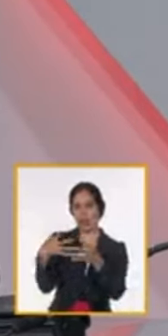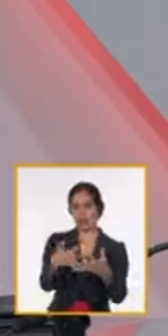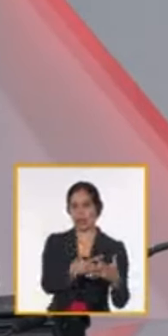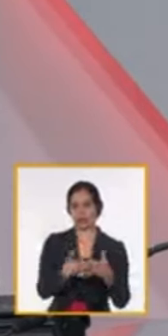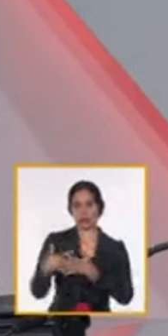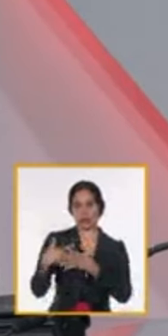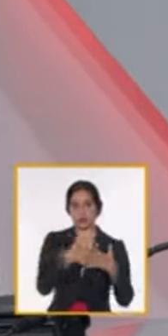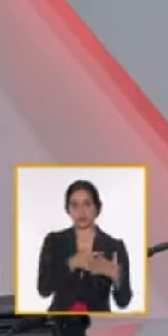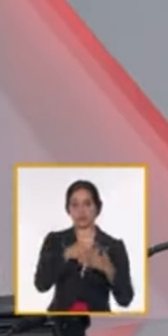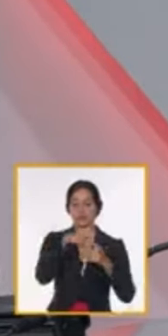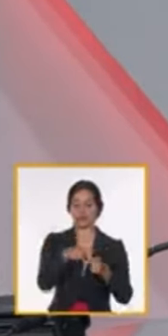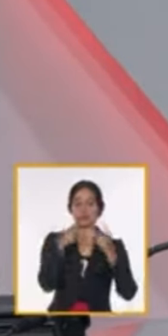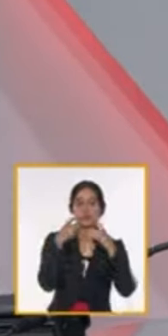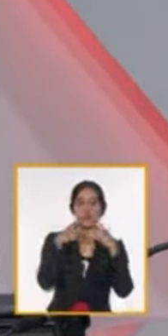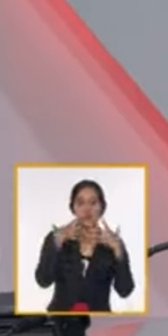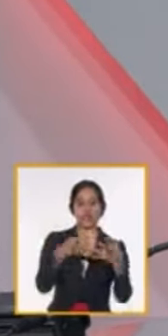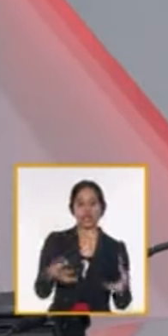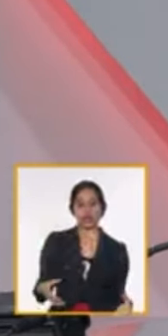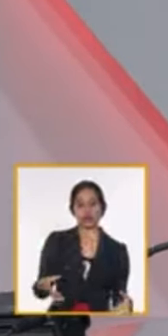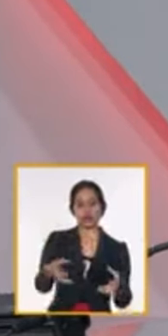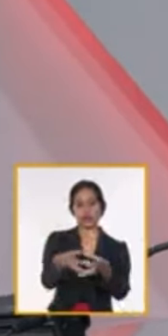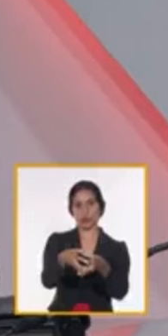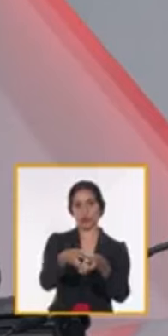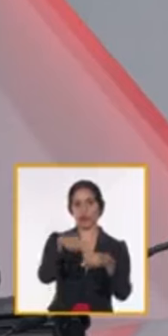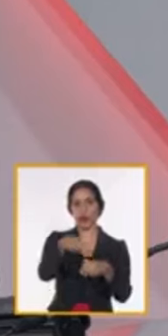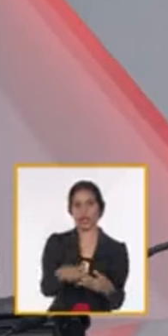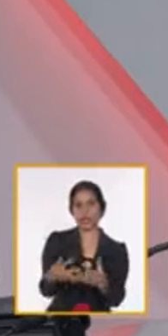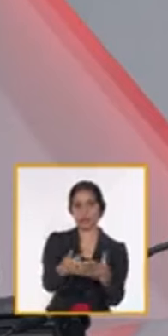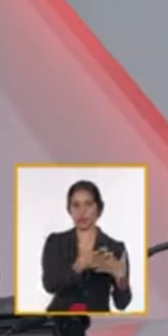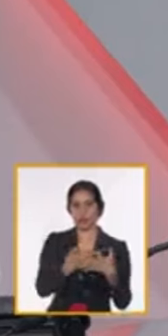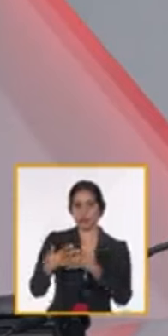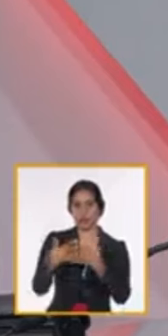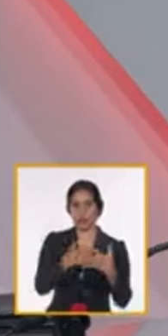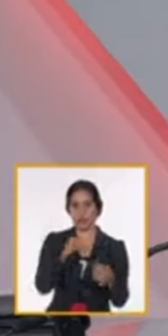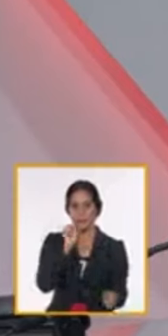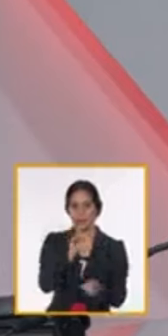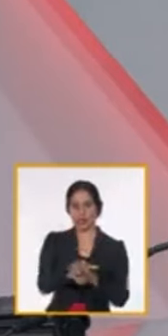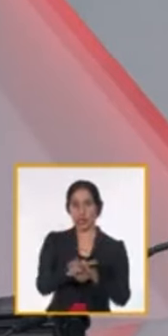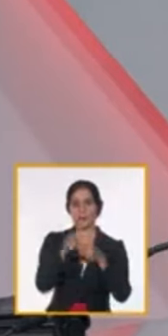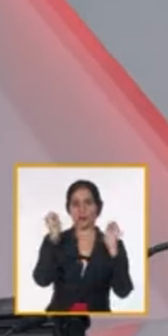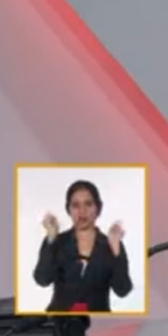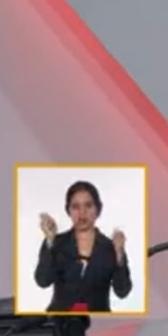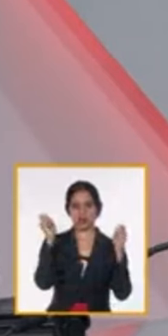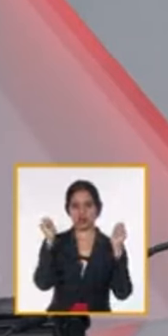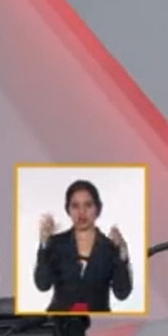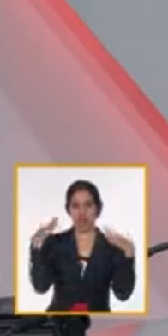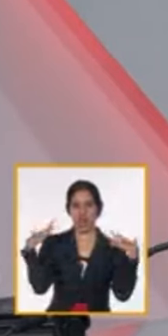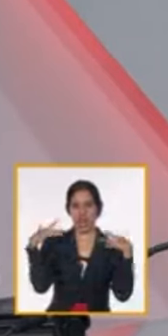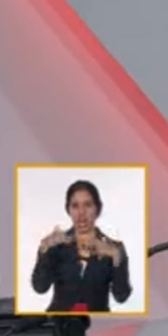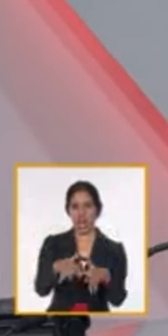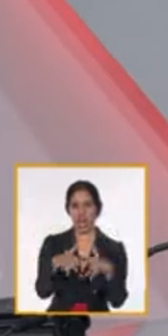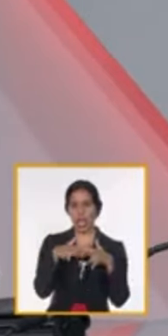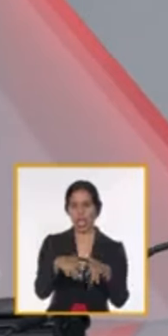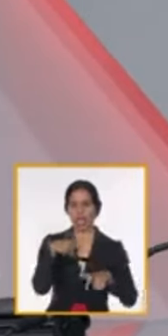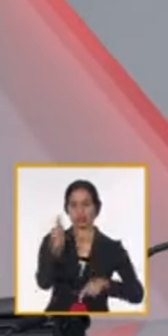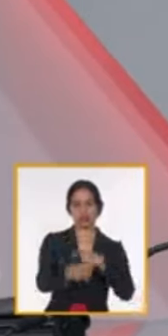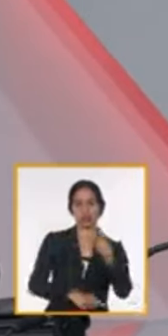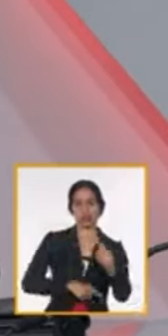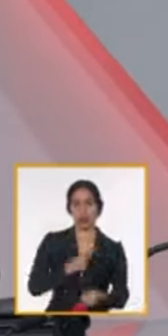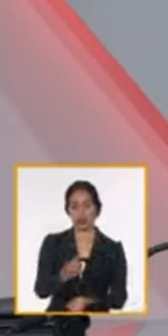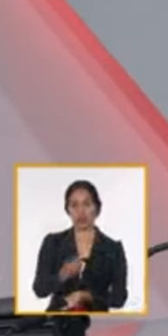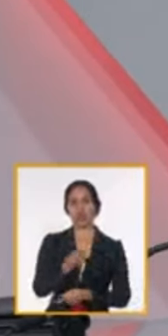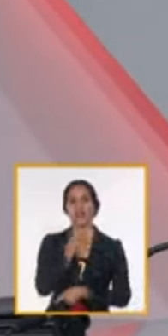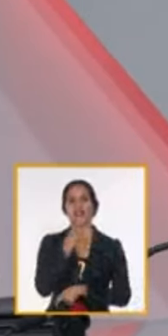que se generó en el seno de la sociedad norteamericana en protesta contra la guerra estadounidense, la guerra